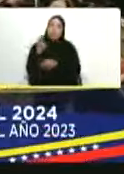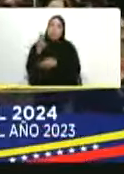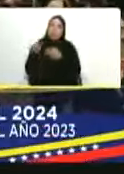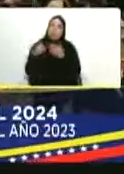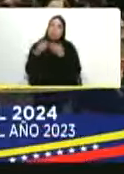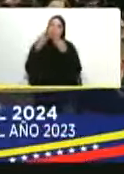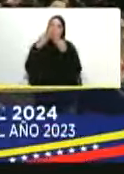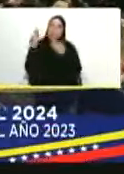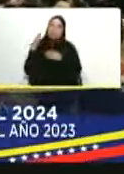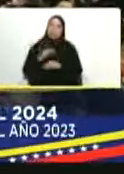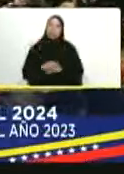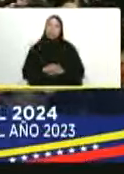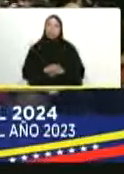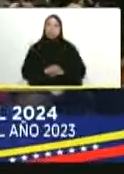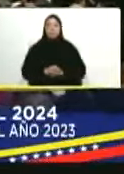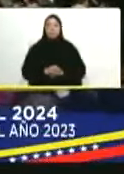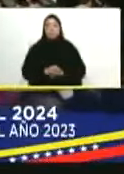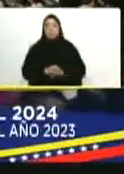Nacional.